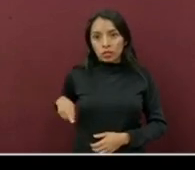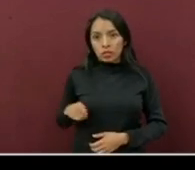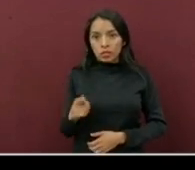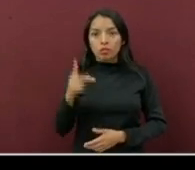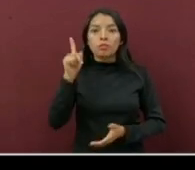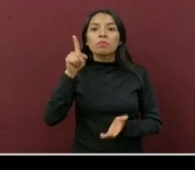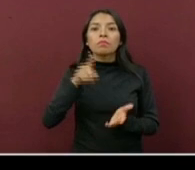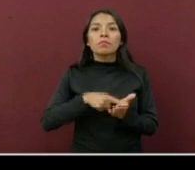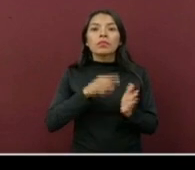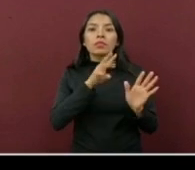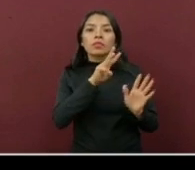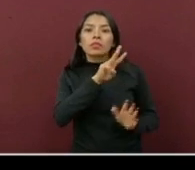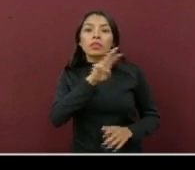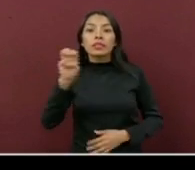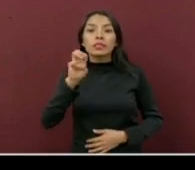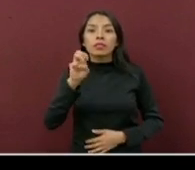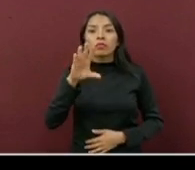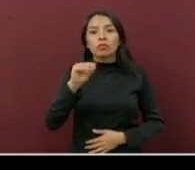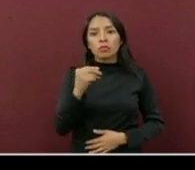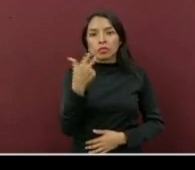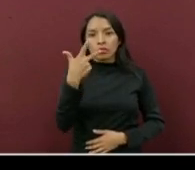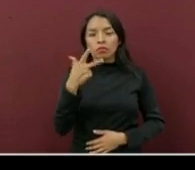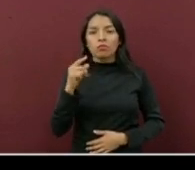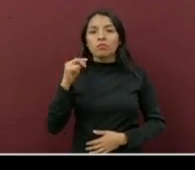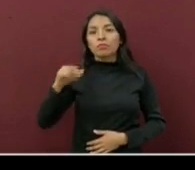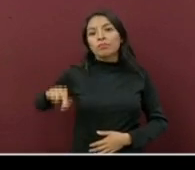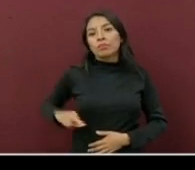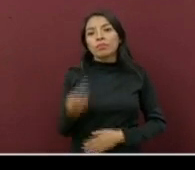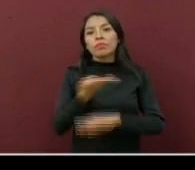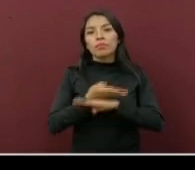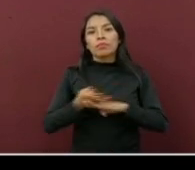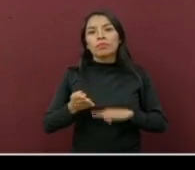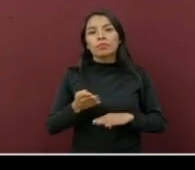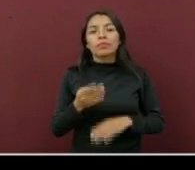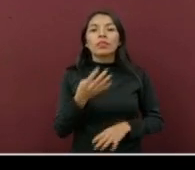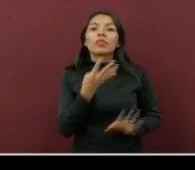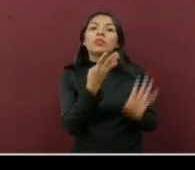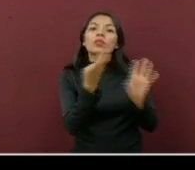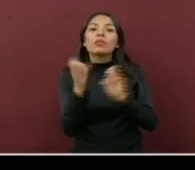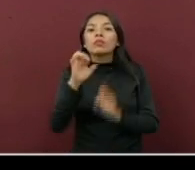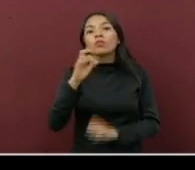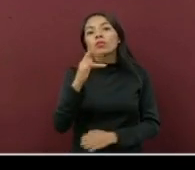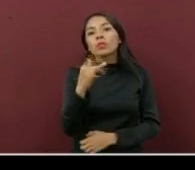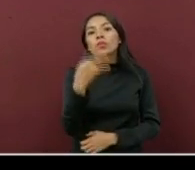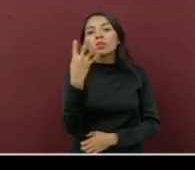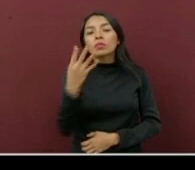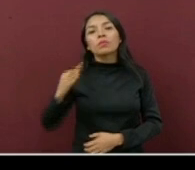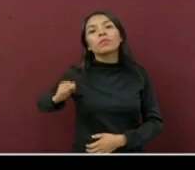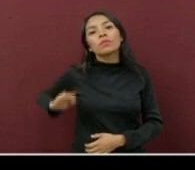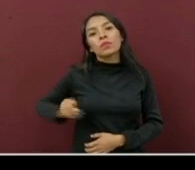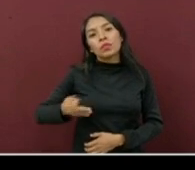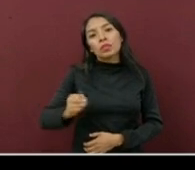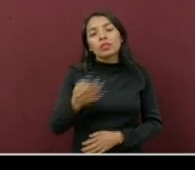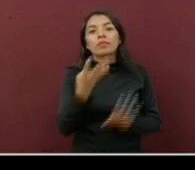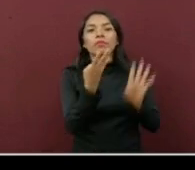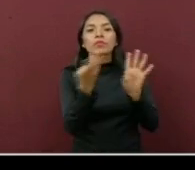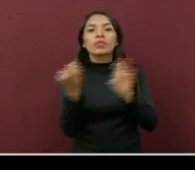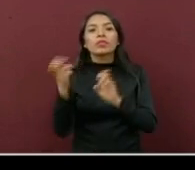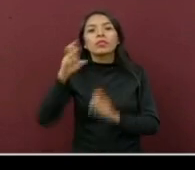mil 398 ríoblanco 954 y fortín